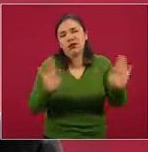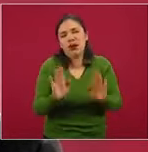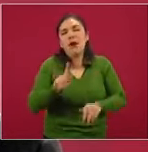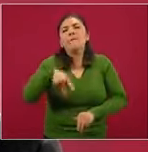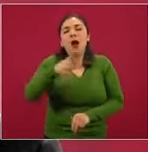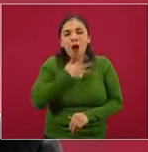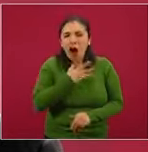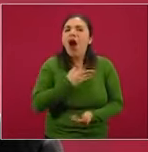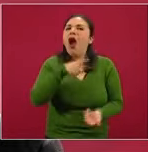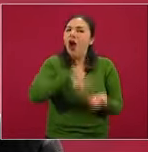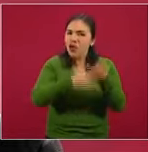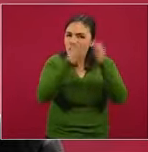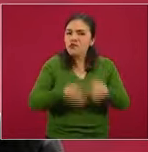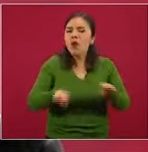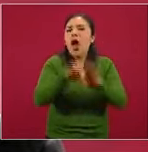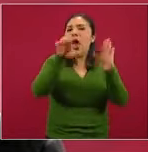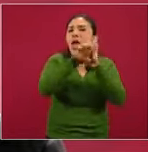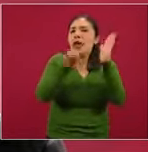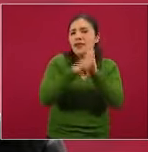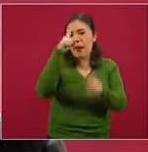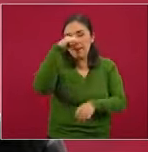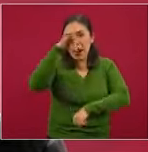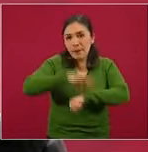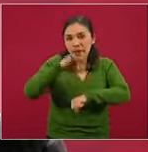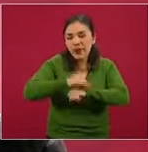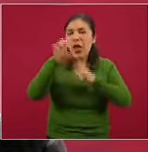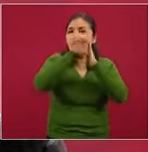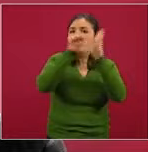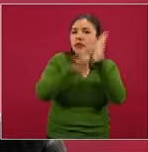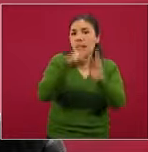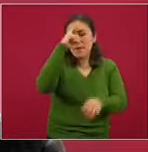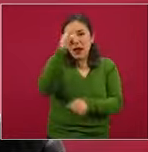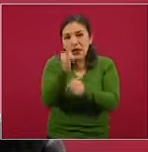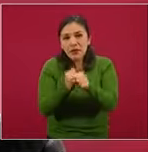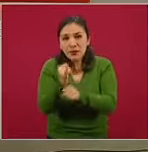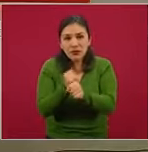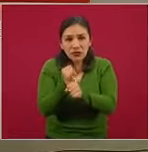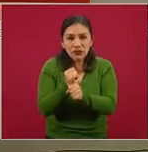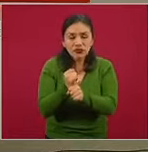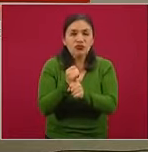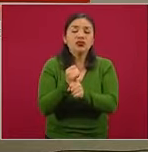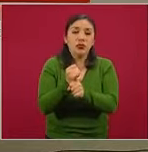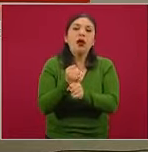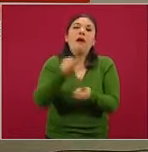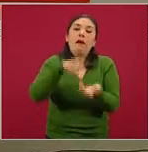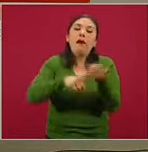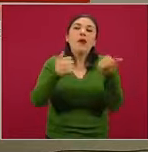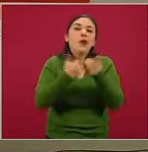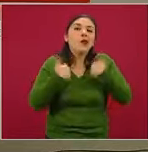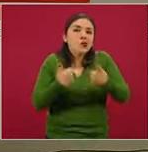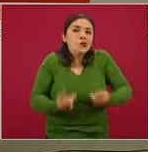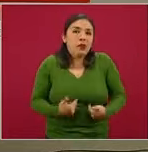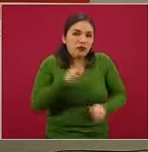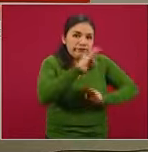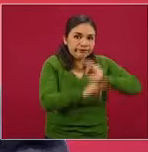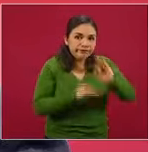hay principios fundamentales de la ética médica y la ética en la investigación que involucra a sujetos